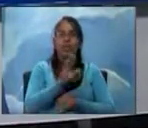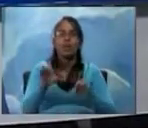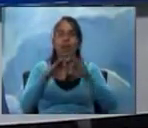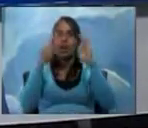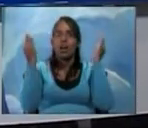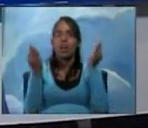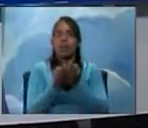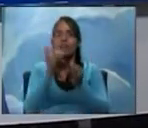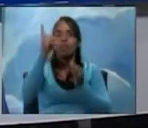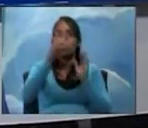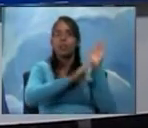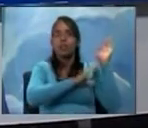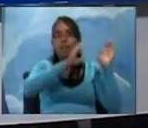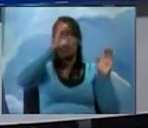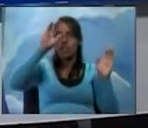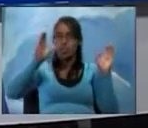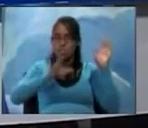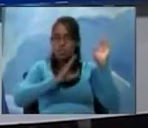Ahora pertenezco.